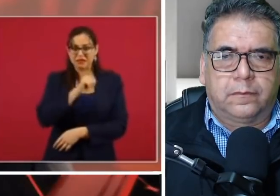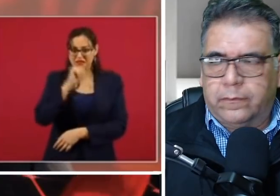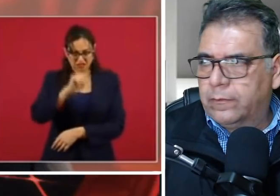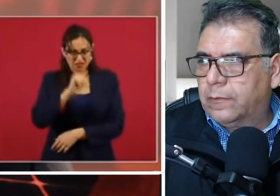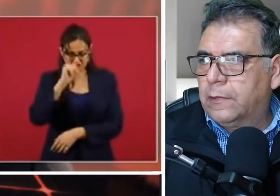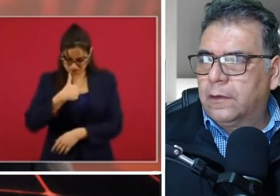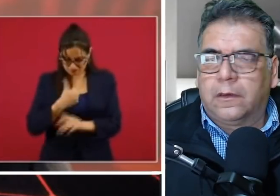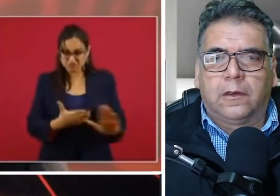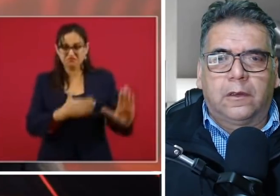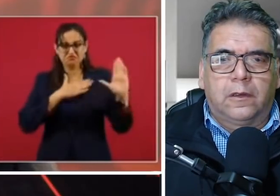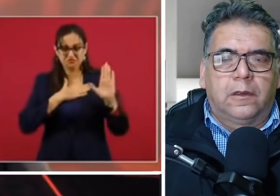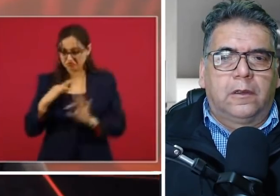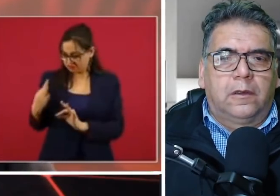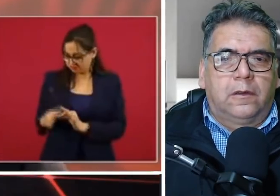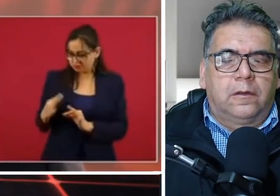necesitamos